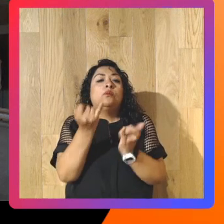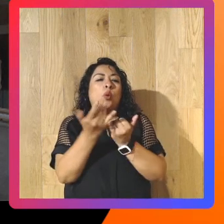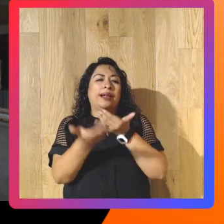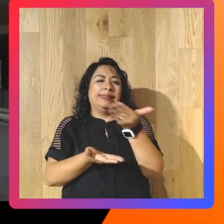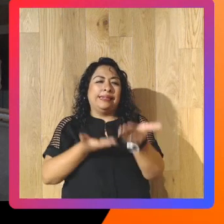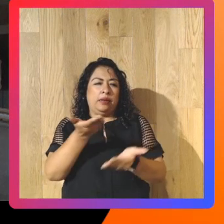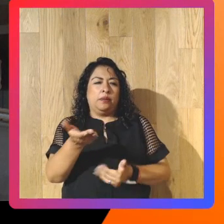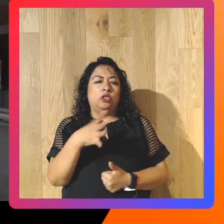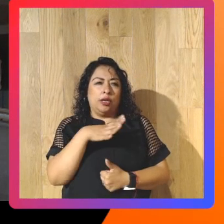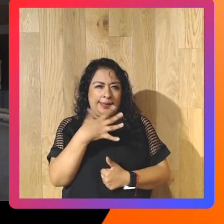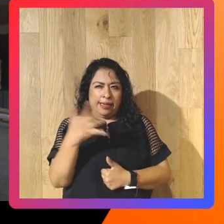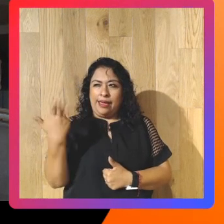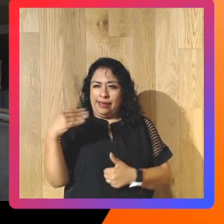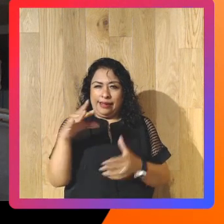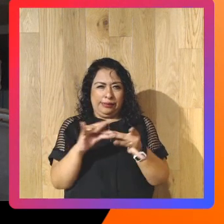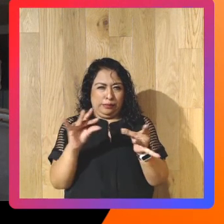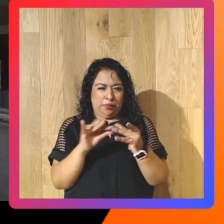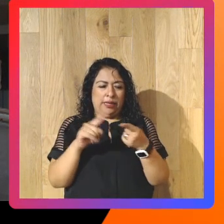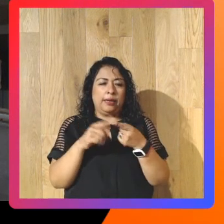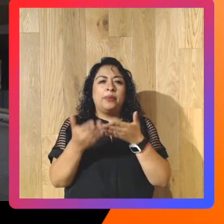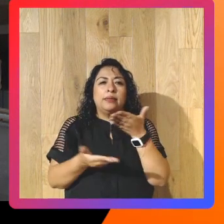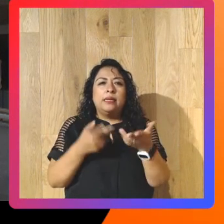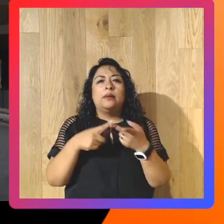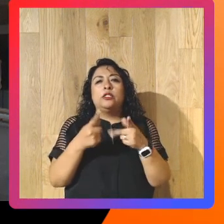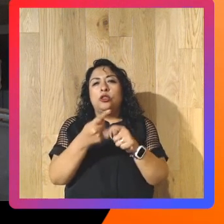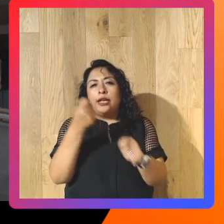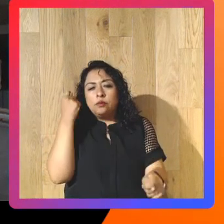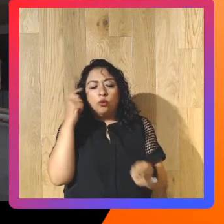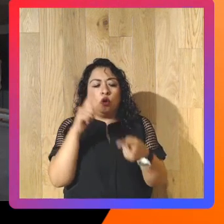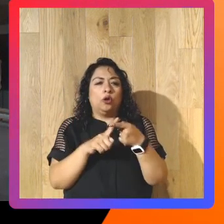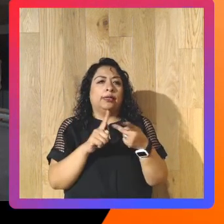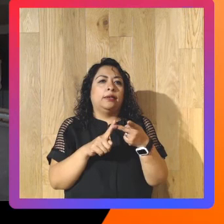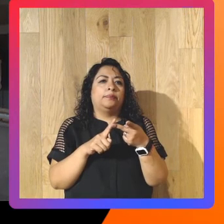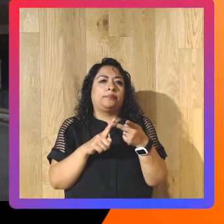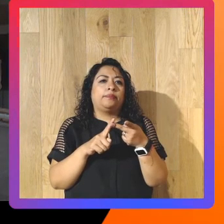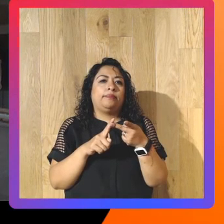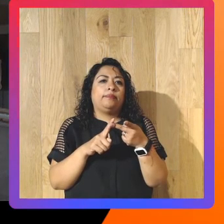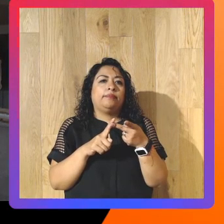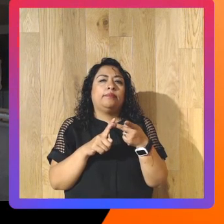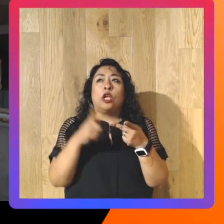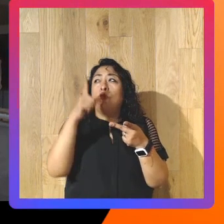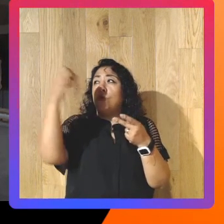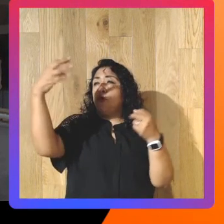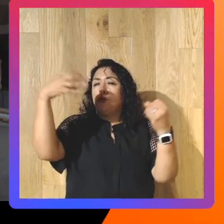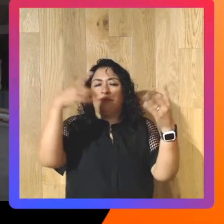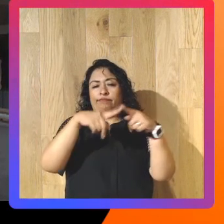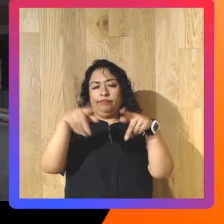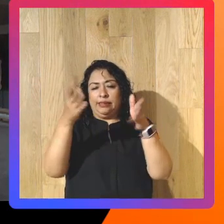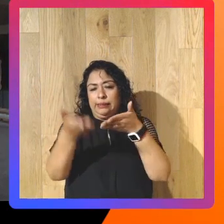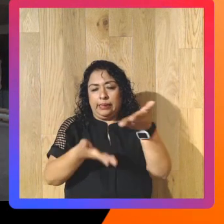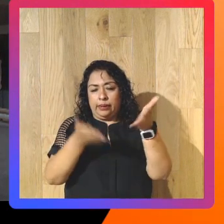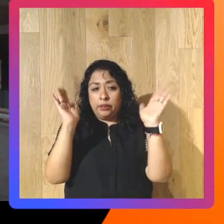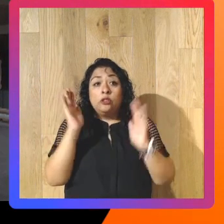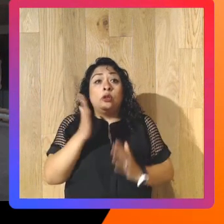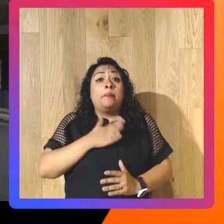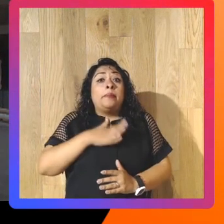servicios que ya se han descrito, servicios de transporte, servicios de iluminación, etcétera. Yo